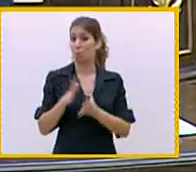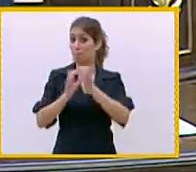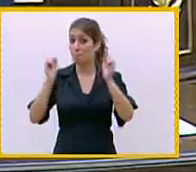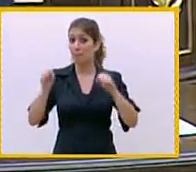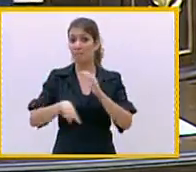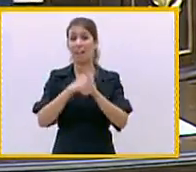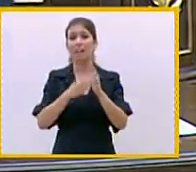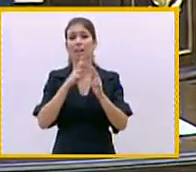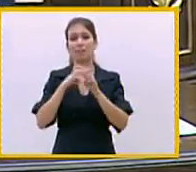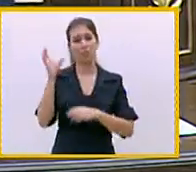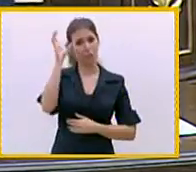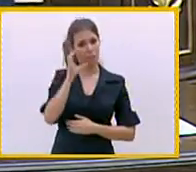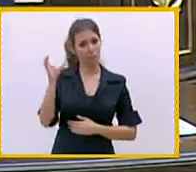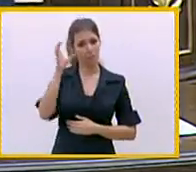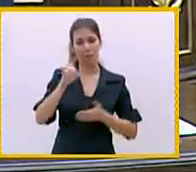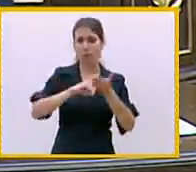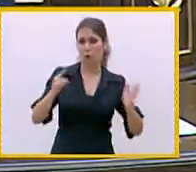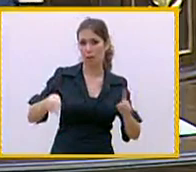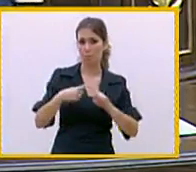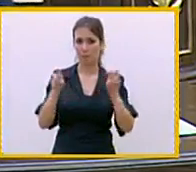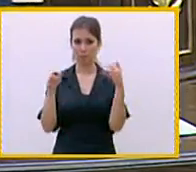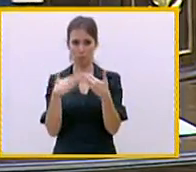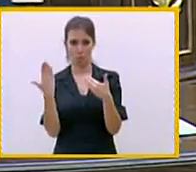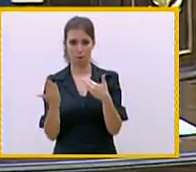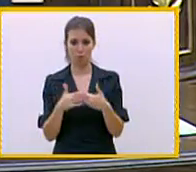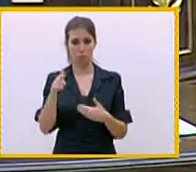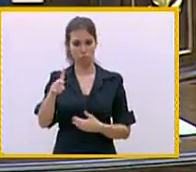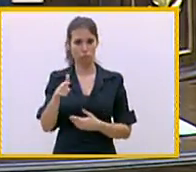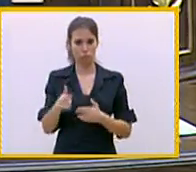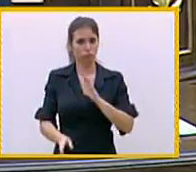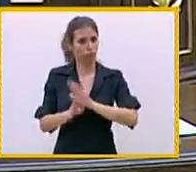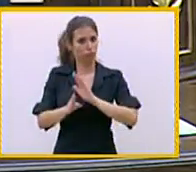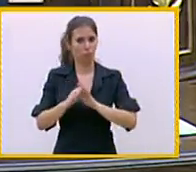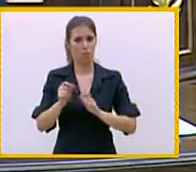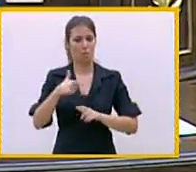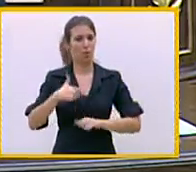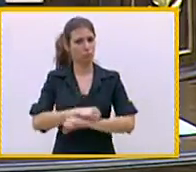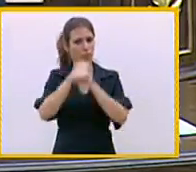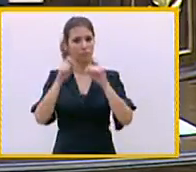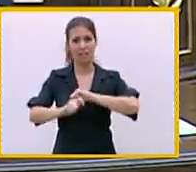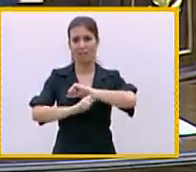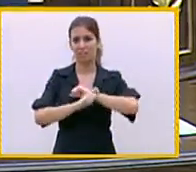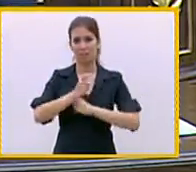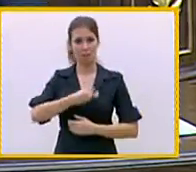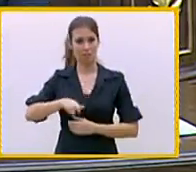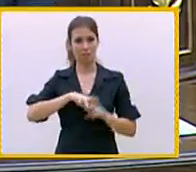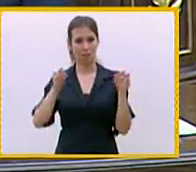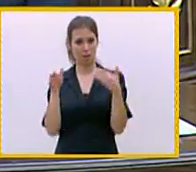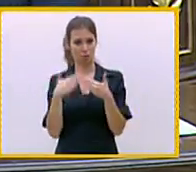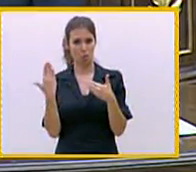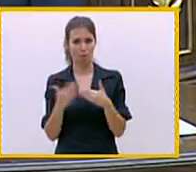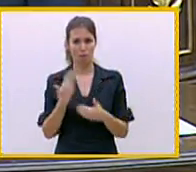Ciencia, la Tecnología y la Innovación, que dará nueva fuerza a la Estrategia Estatal de Innovación, que ha movilizado más